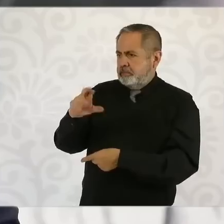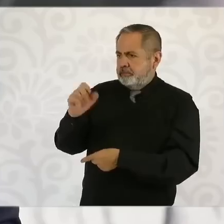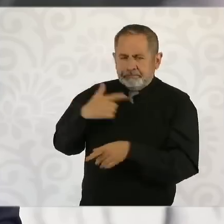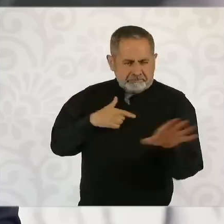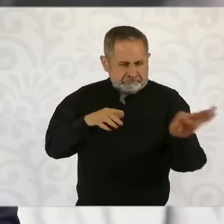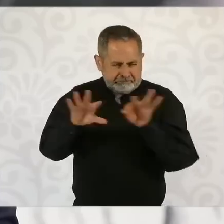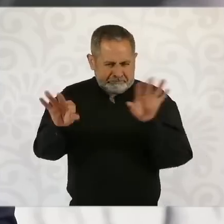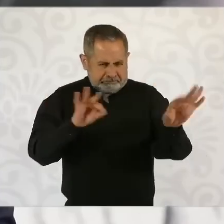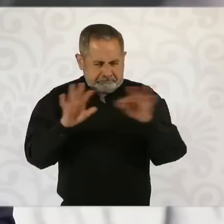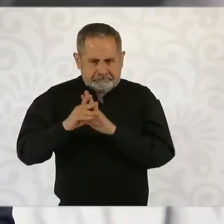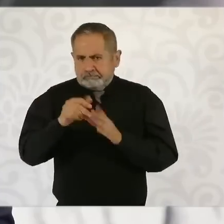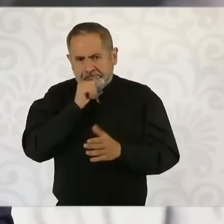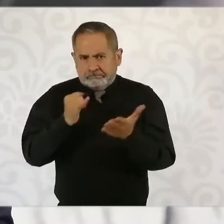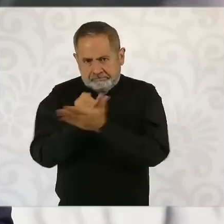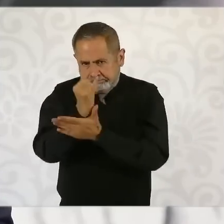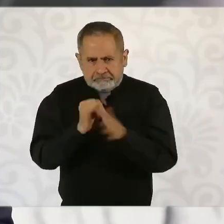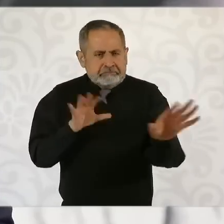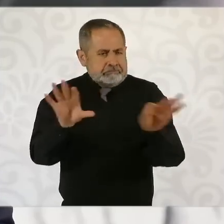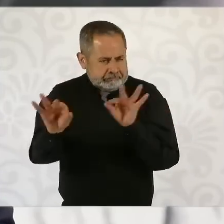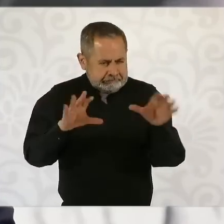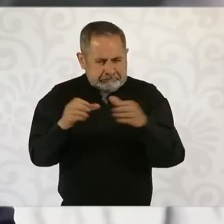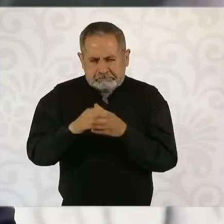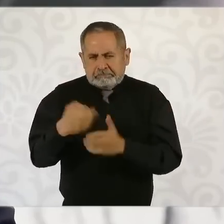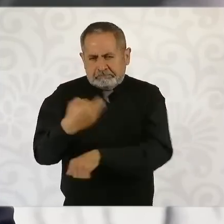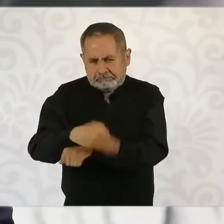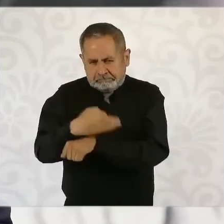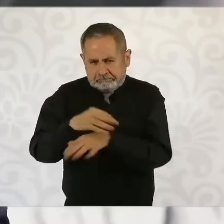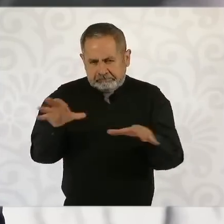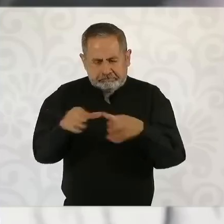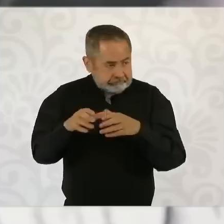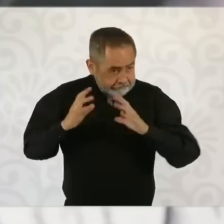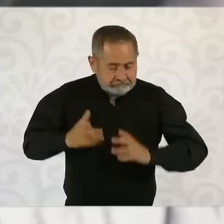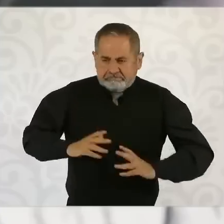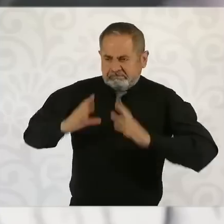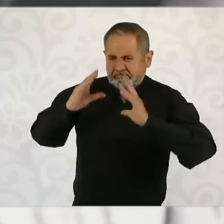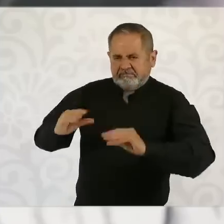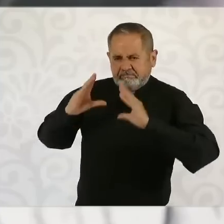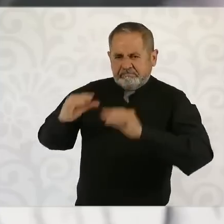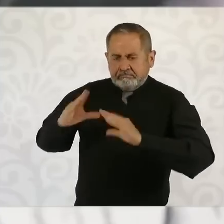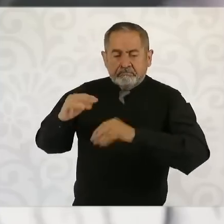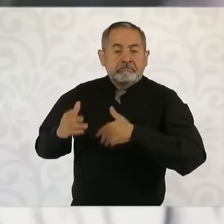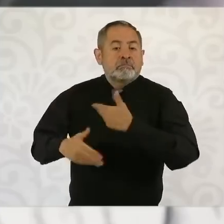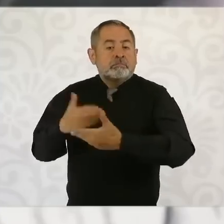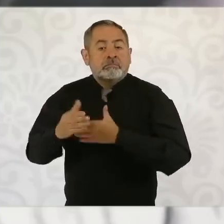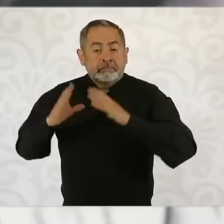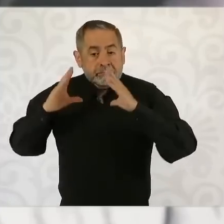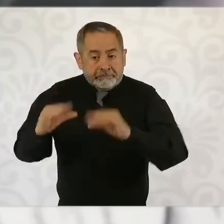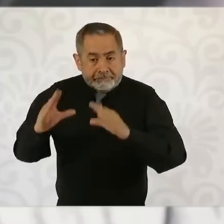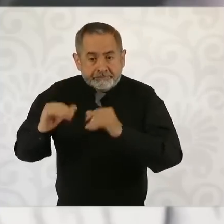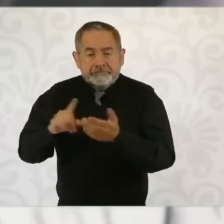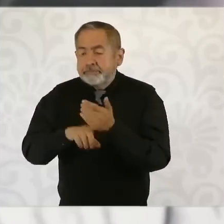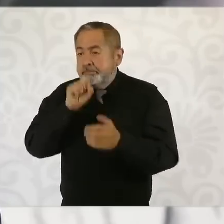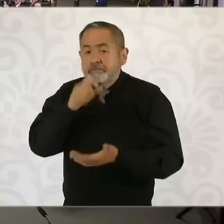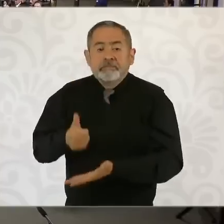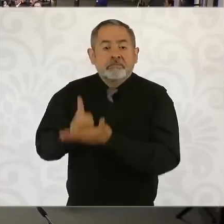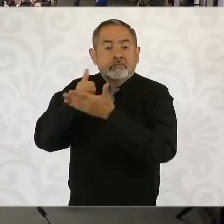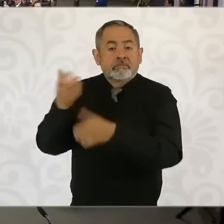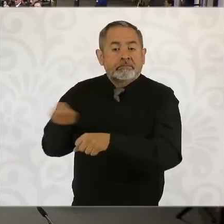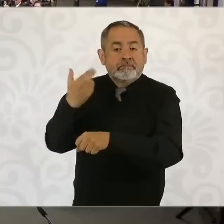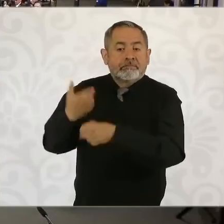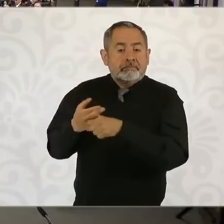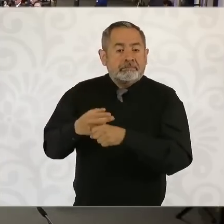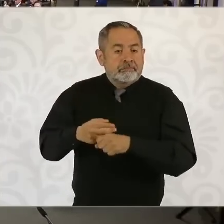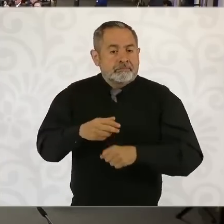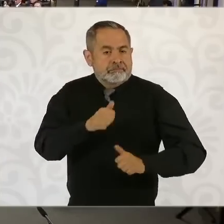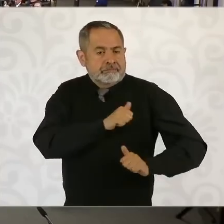preselección para poder iniciar ya con su capacitación. En la capacitación también nos está ayudando la Secretaría de la Defensa